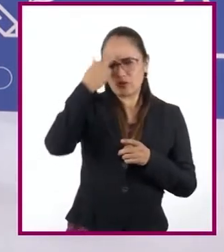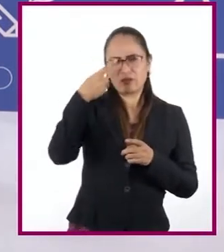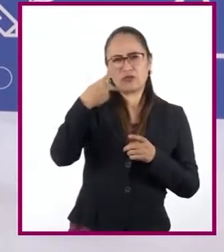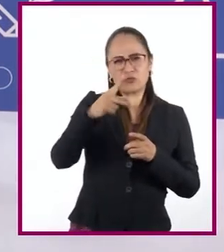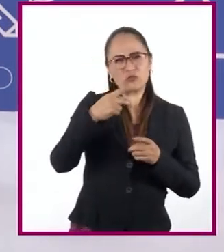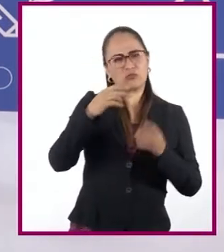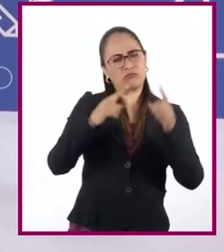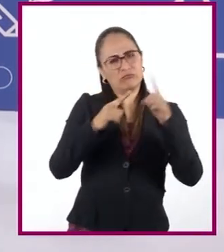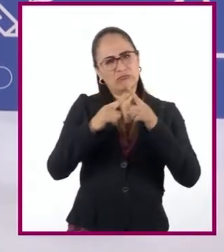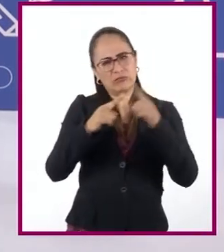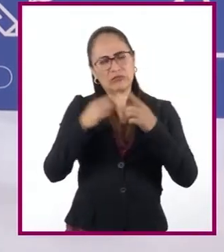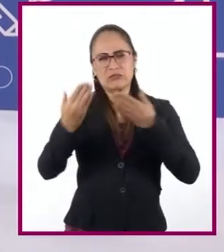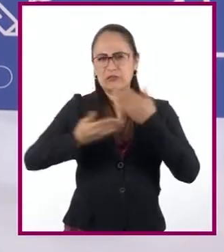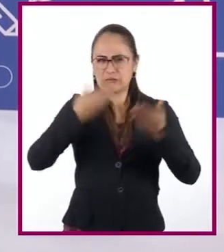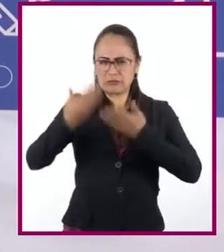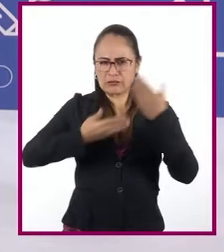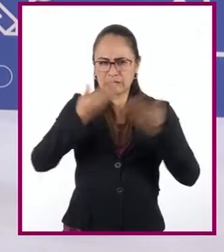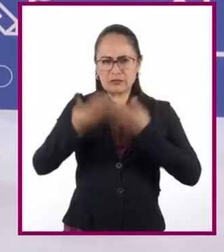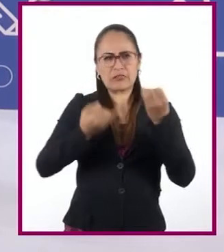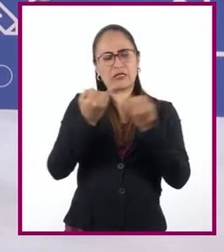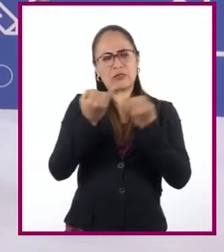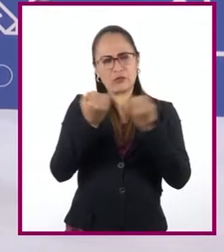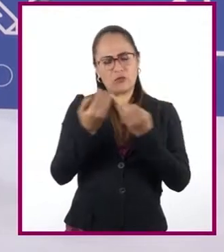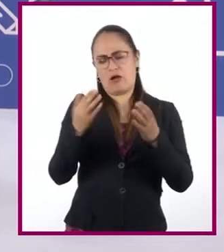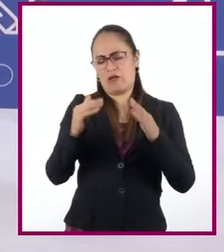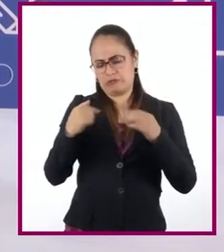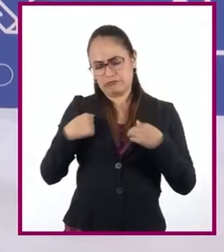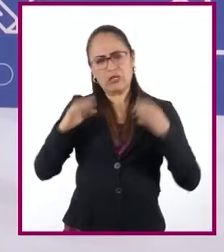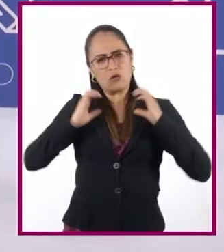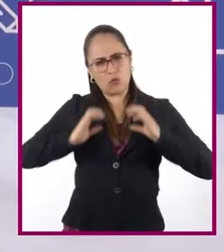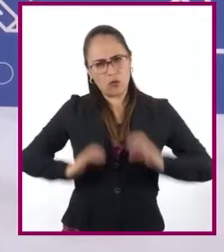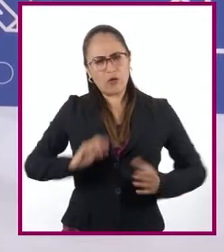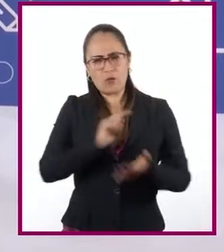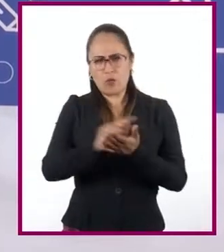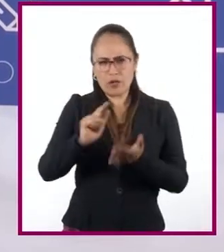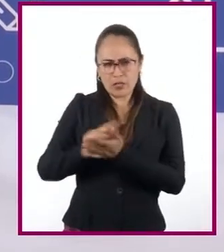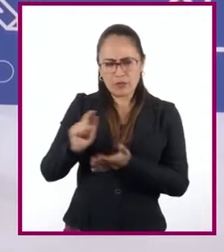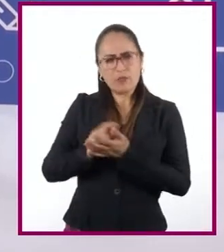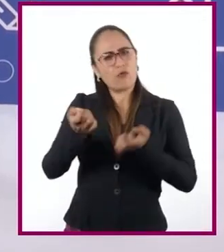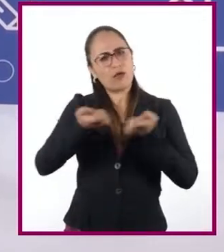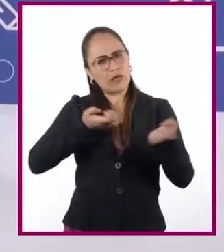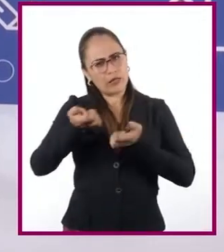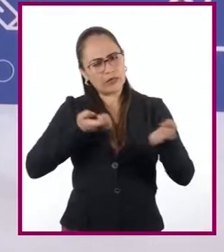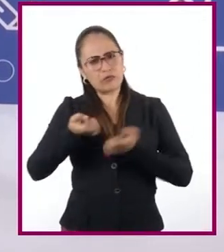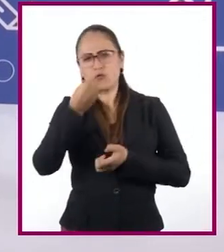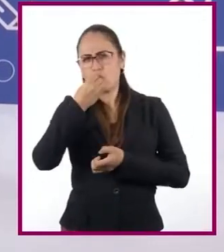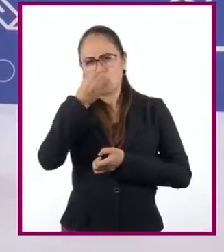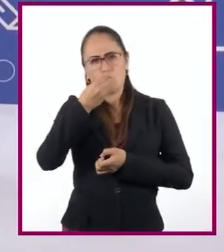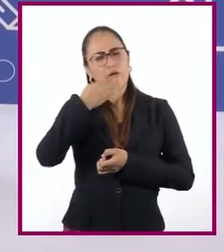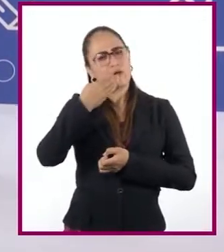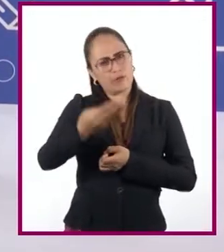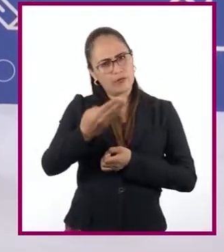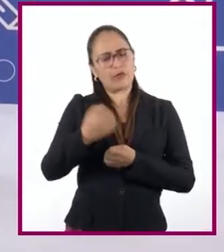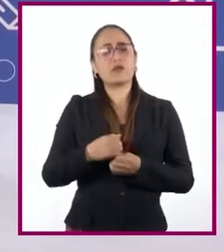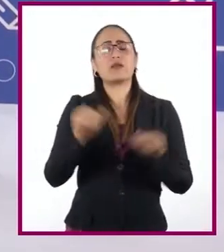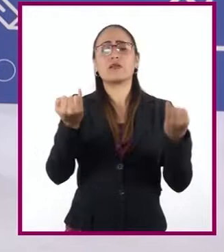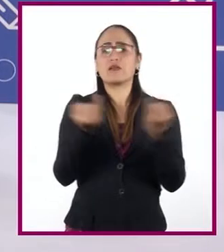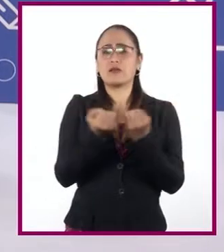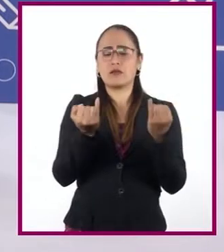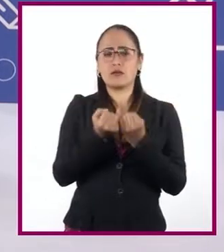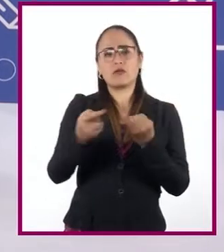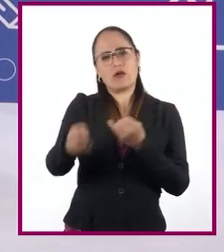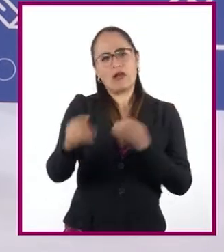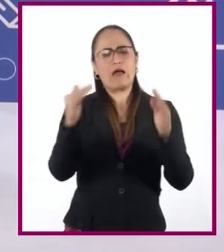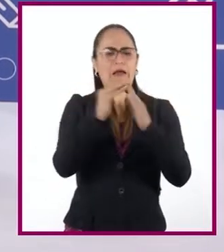estudio, deben observar un régimen de higiene personal, actividad física y buena alimentación, además de contribuir en